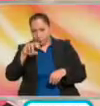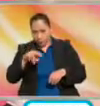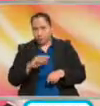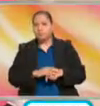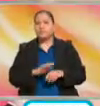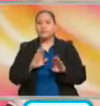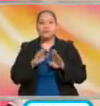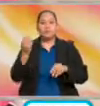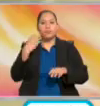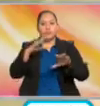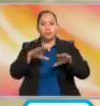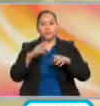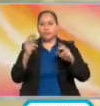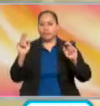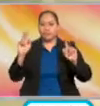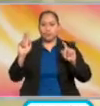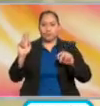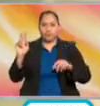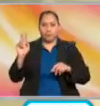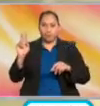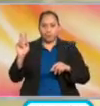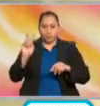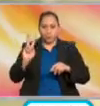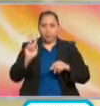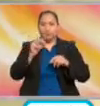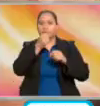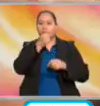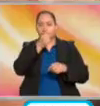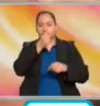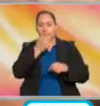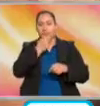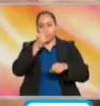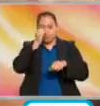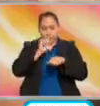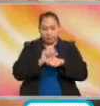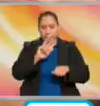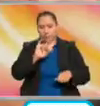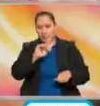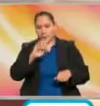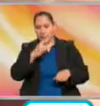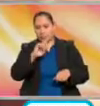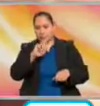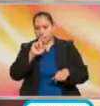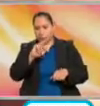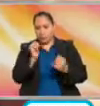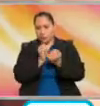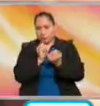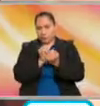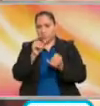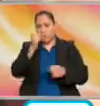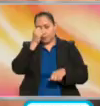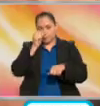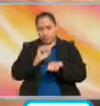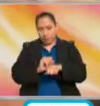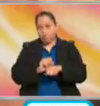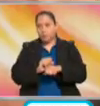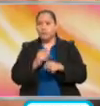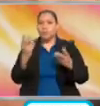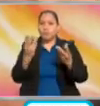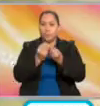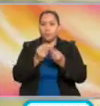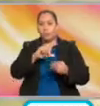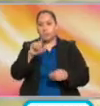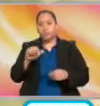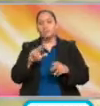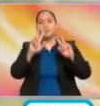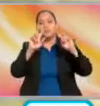la conferencia de prensa que ofreció el secretario Videgaray y también por el perfil del secretario con los que se reunió después, fueron temas